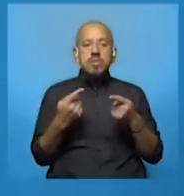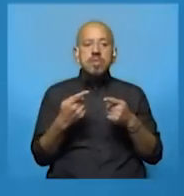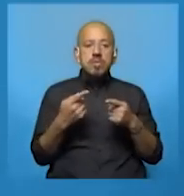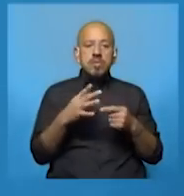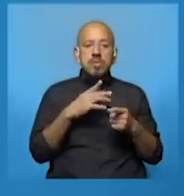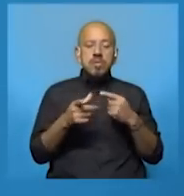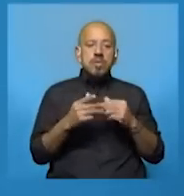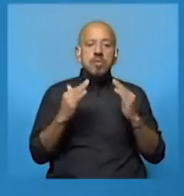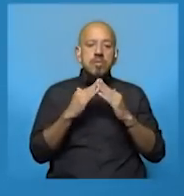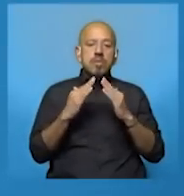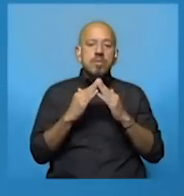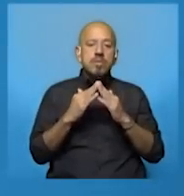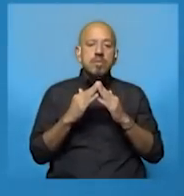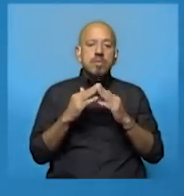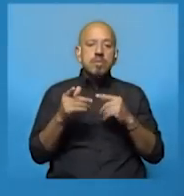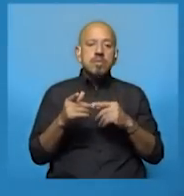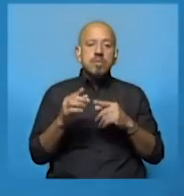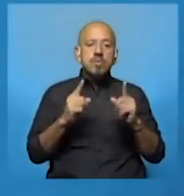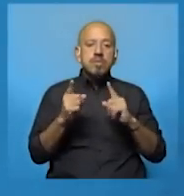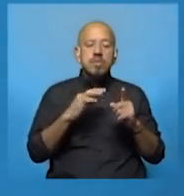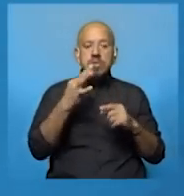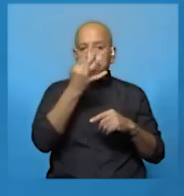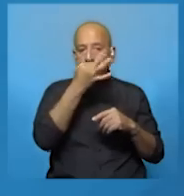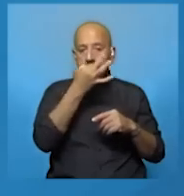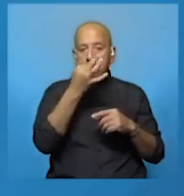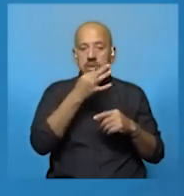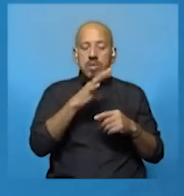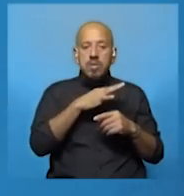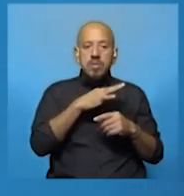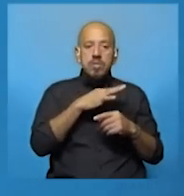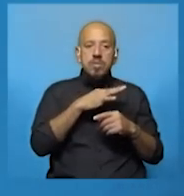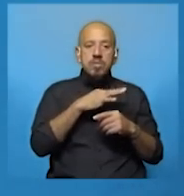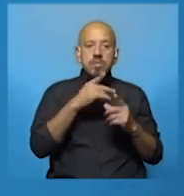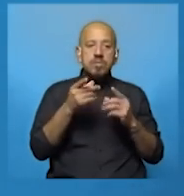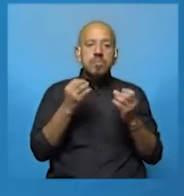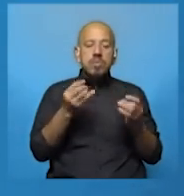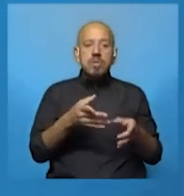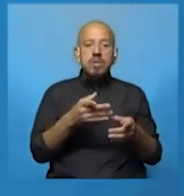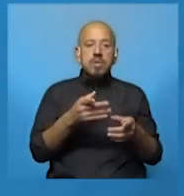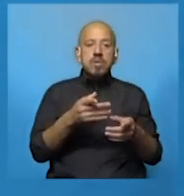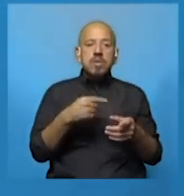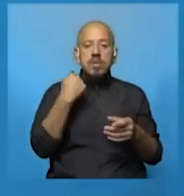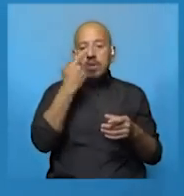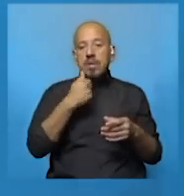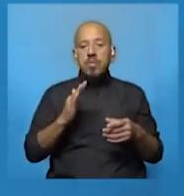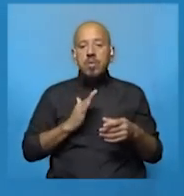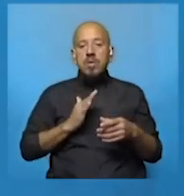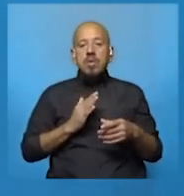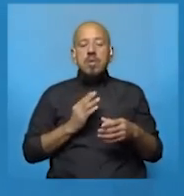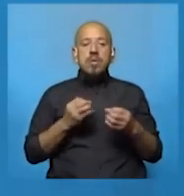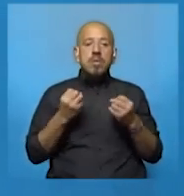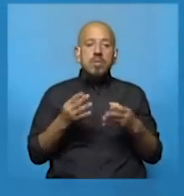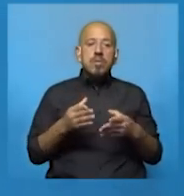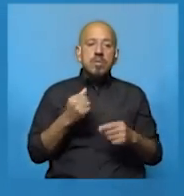que lo que sucede en los hogares algún tipo de droga lo que uno se encuentra porque tiene cara de mujer es porque en el marco de la división tradicional